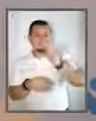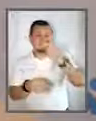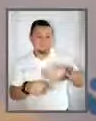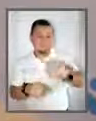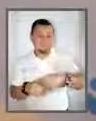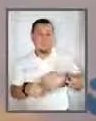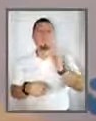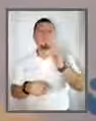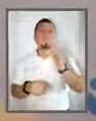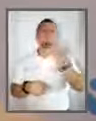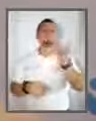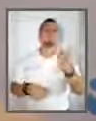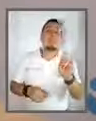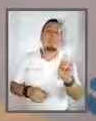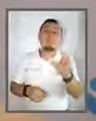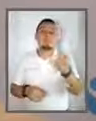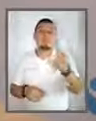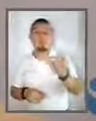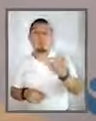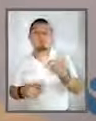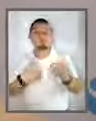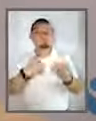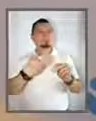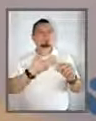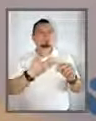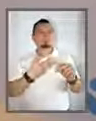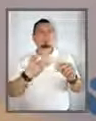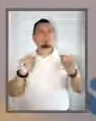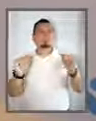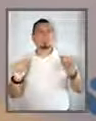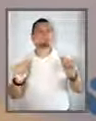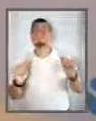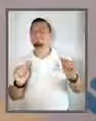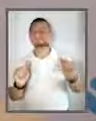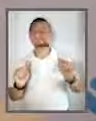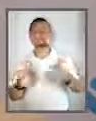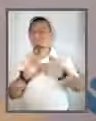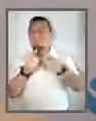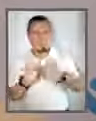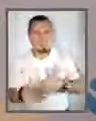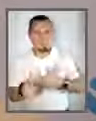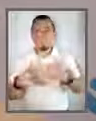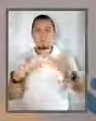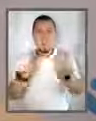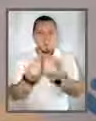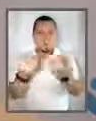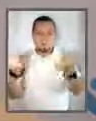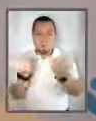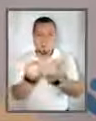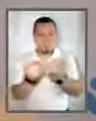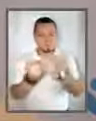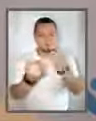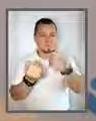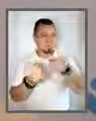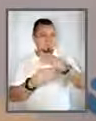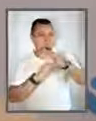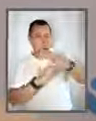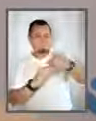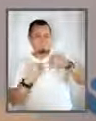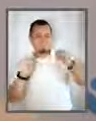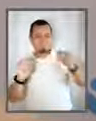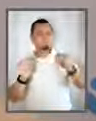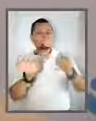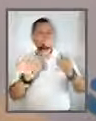no es un sí o no, no es si tengo o no tengo, no es solo los sintomáticos o no sintomáticos, sino como todas las enfermedades tiene